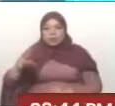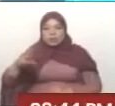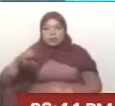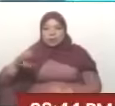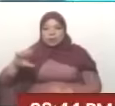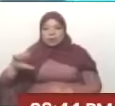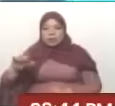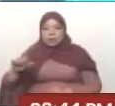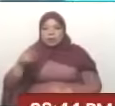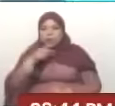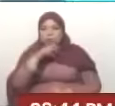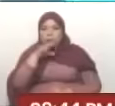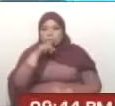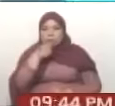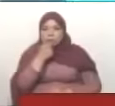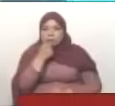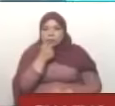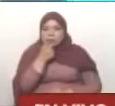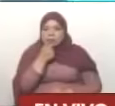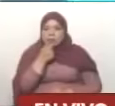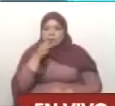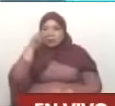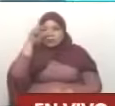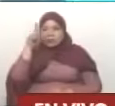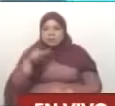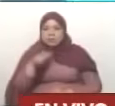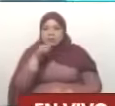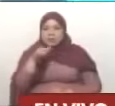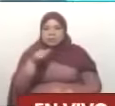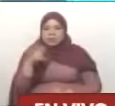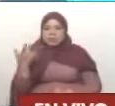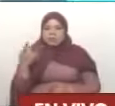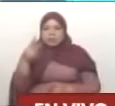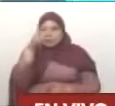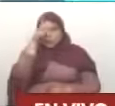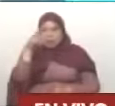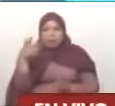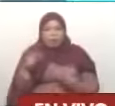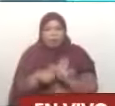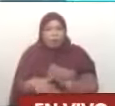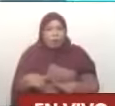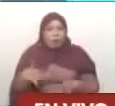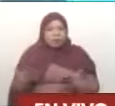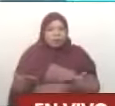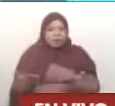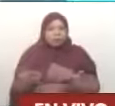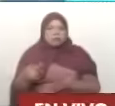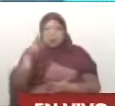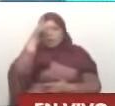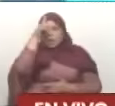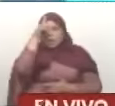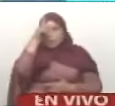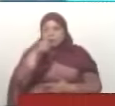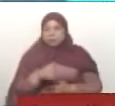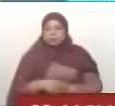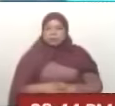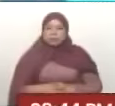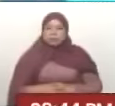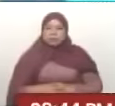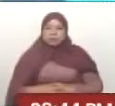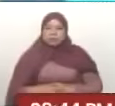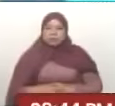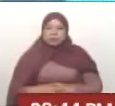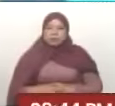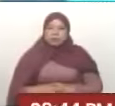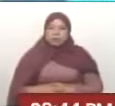H-E-A-D-L-I, ¿cómo se pronuncia? Hitler, quién sabe dónde sale este apellido, ¿verdad? Estudiante también.